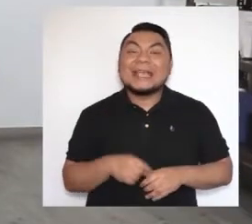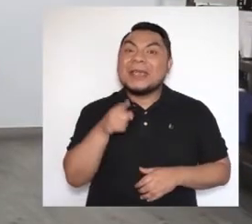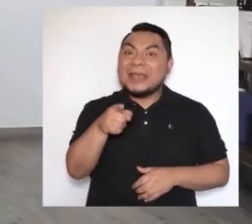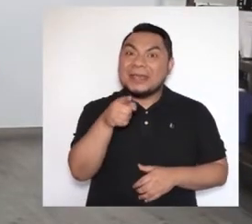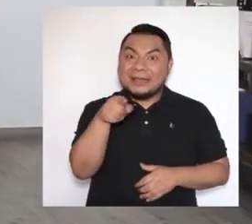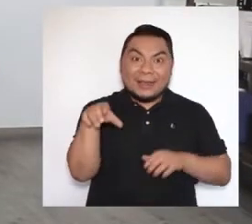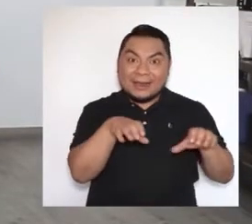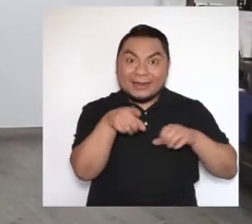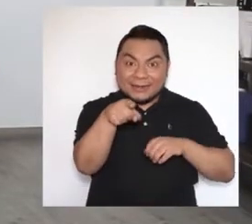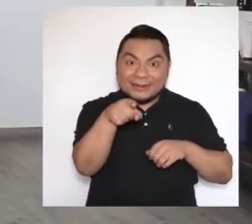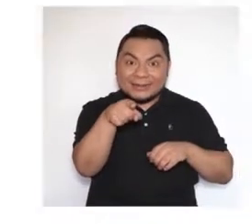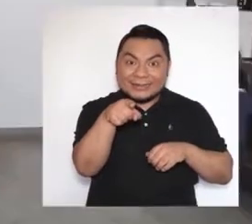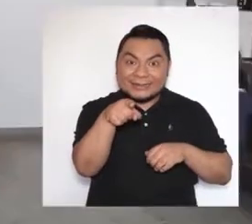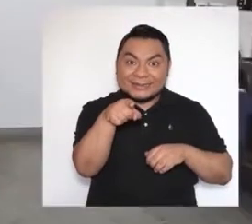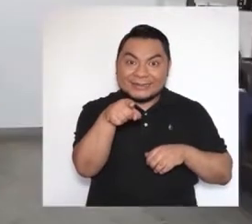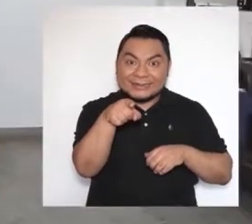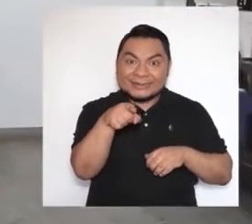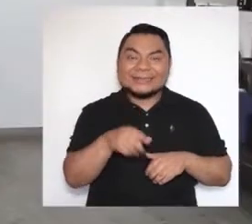¿Lo están haciendo?